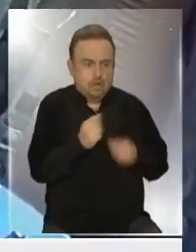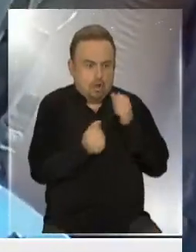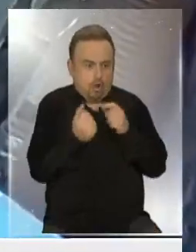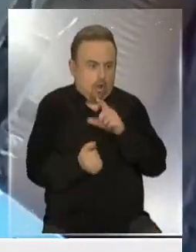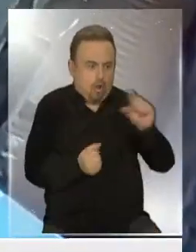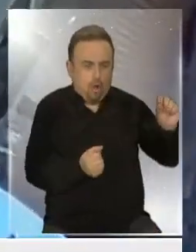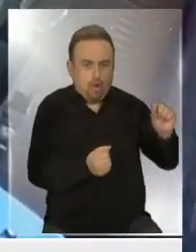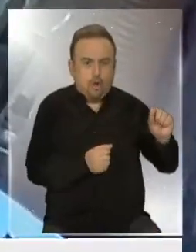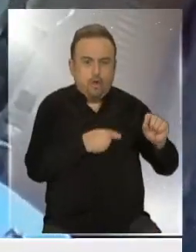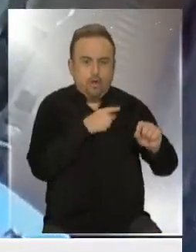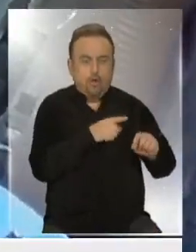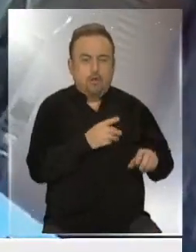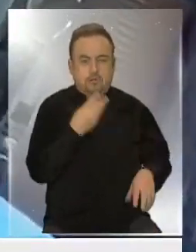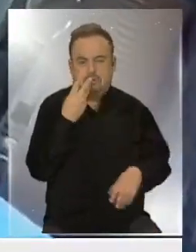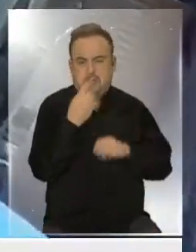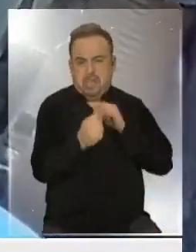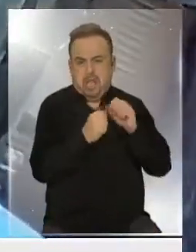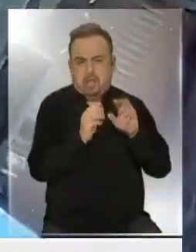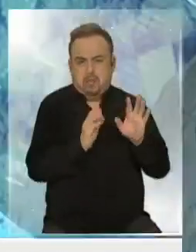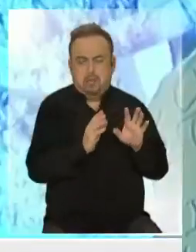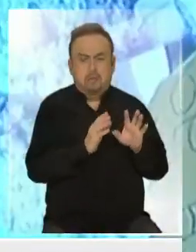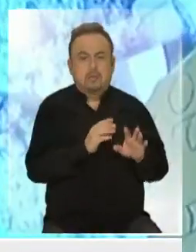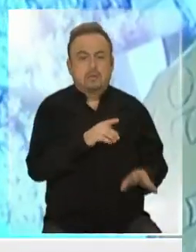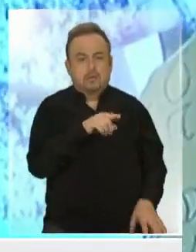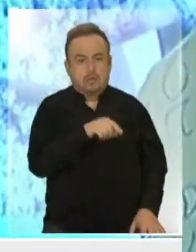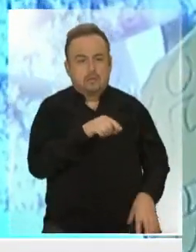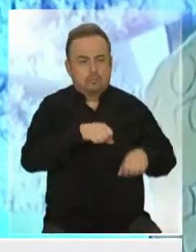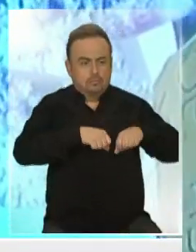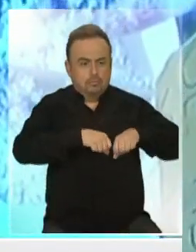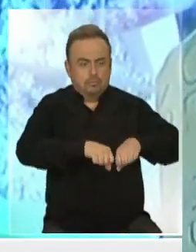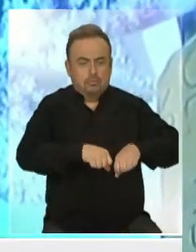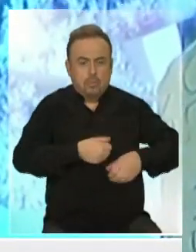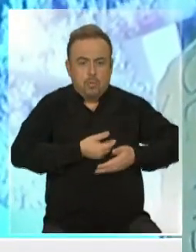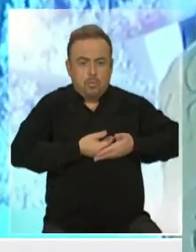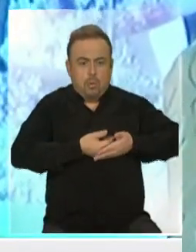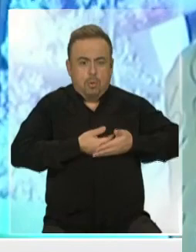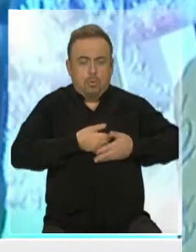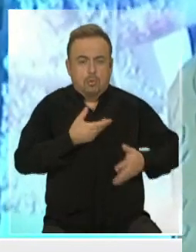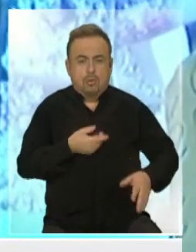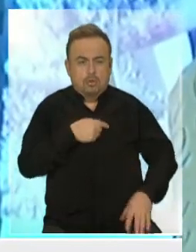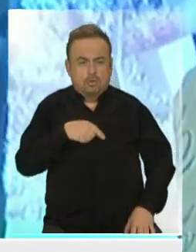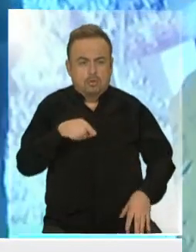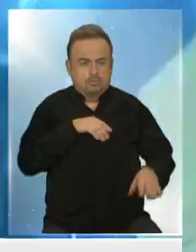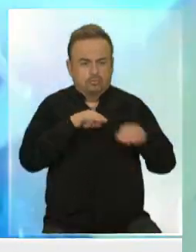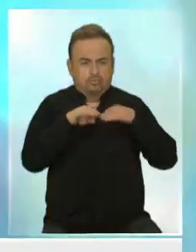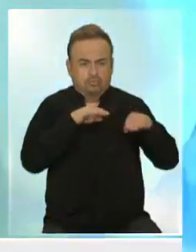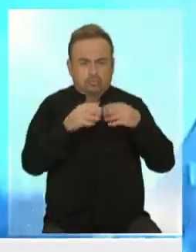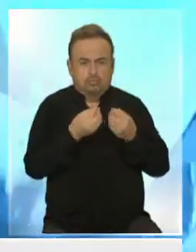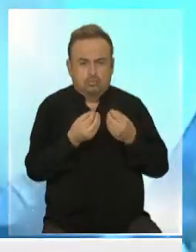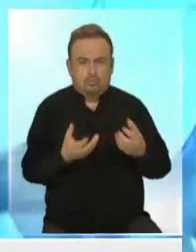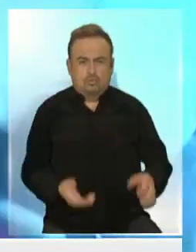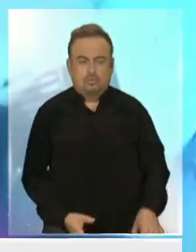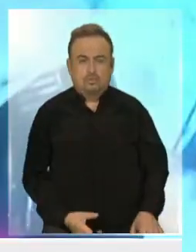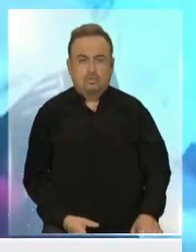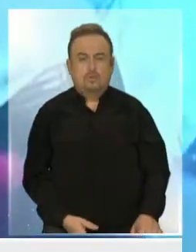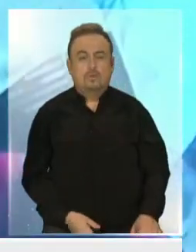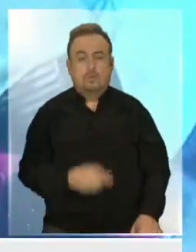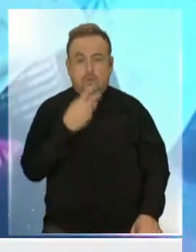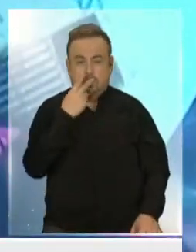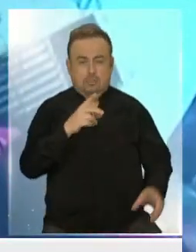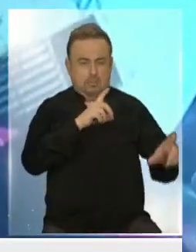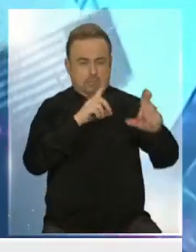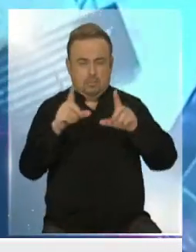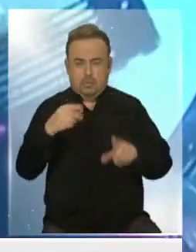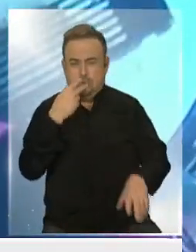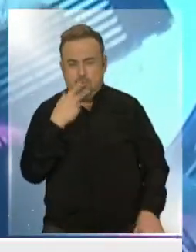allí escapando, unos 3 años tendrá, porque además allí es una vía en donde pasan autos. Exactamente. Y mira la imagen